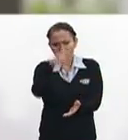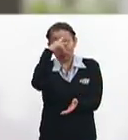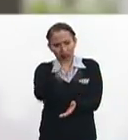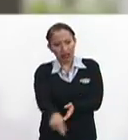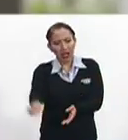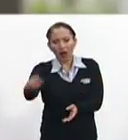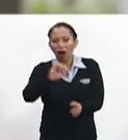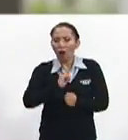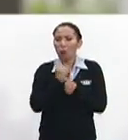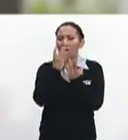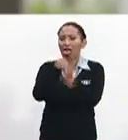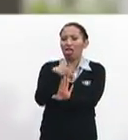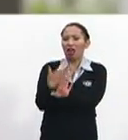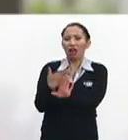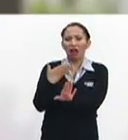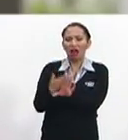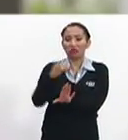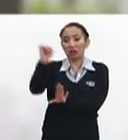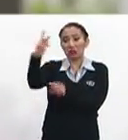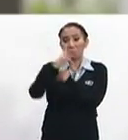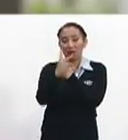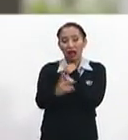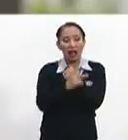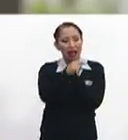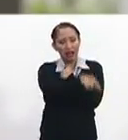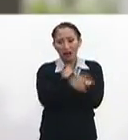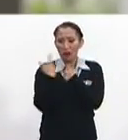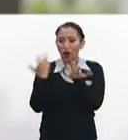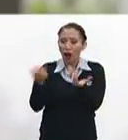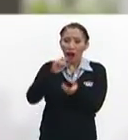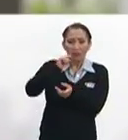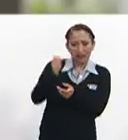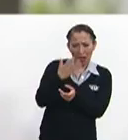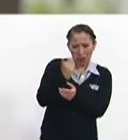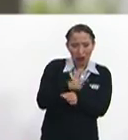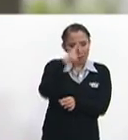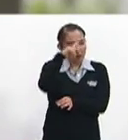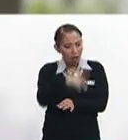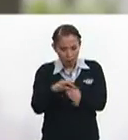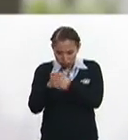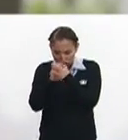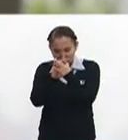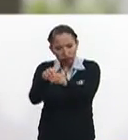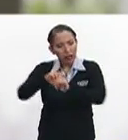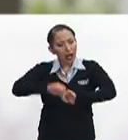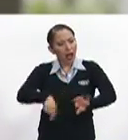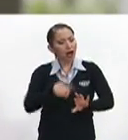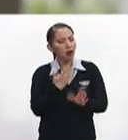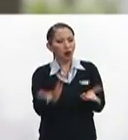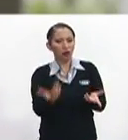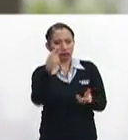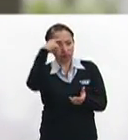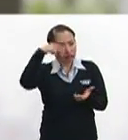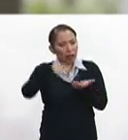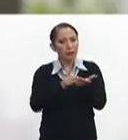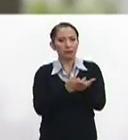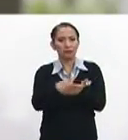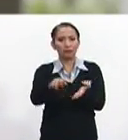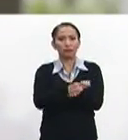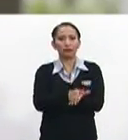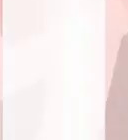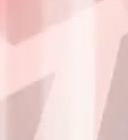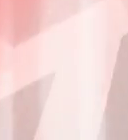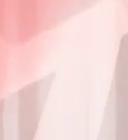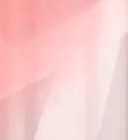ante expresiones como de otros países que no honren la amistad, México se unirá con claridad, convicción y valentía.